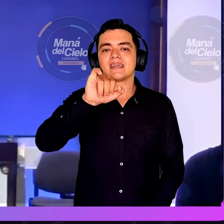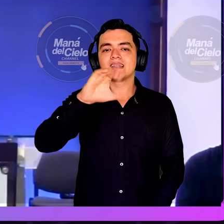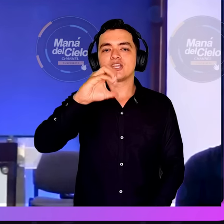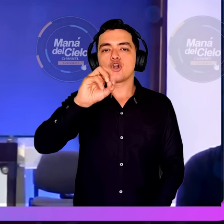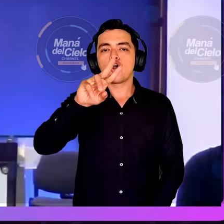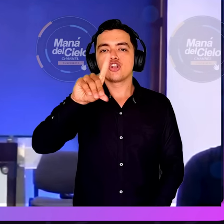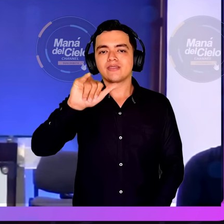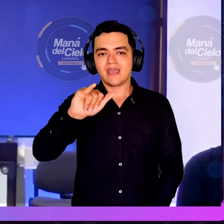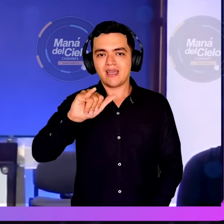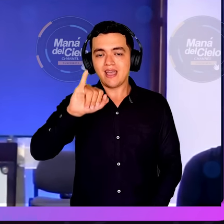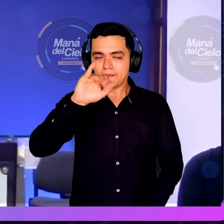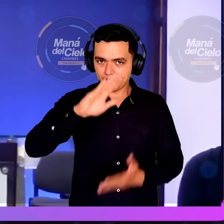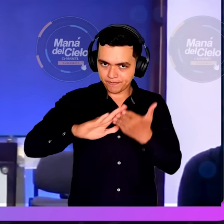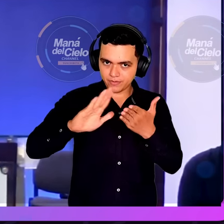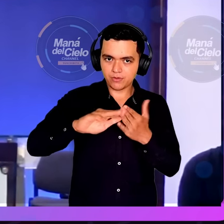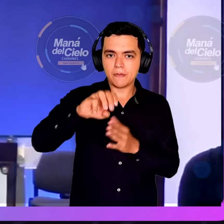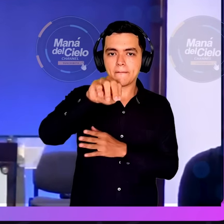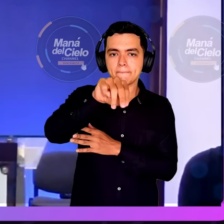incomodando.